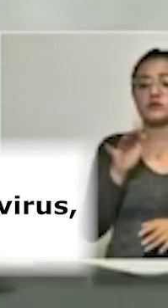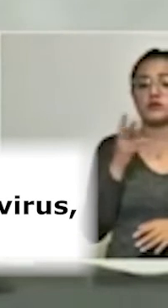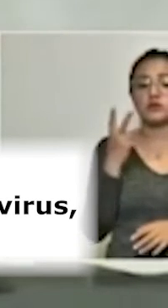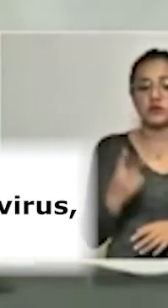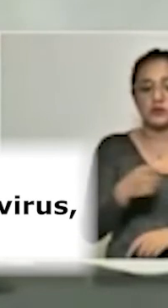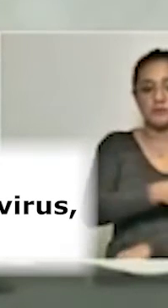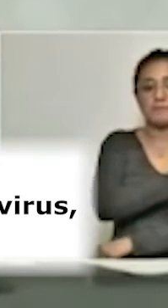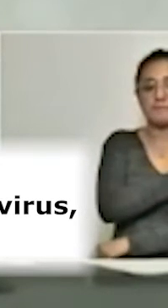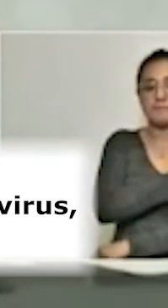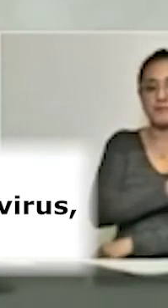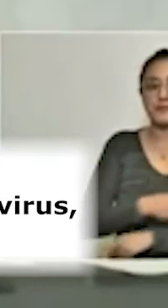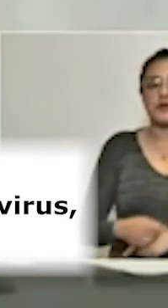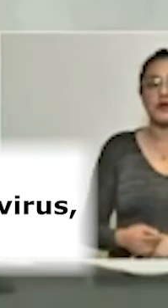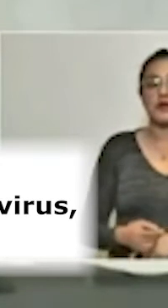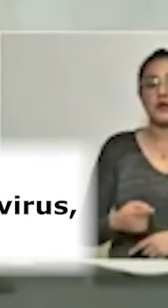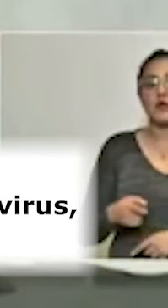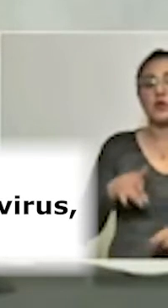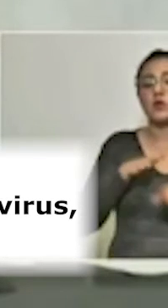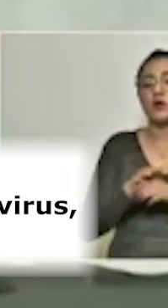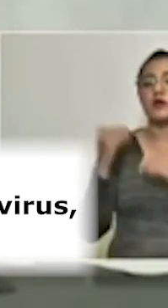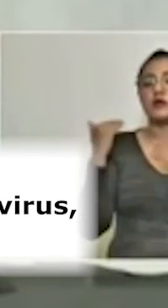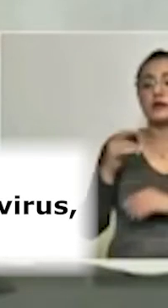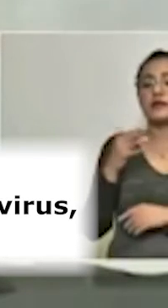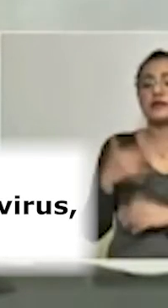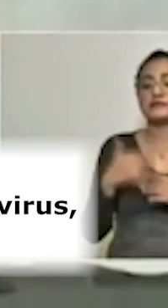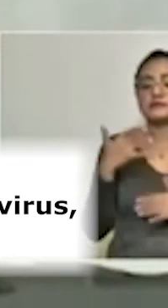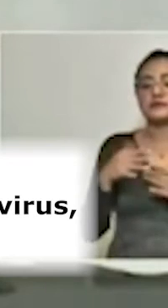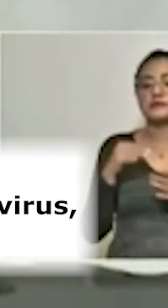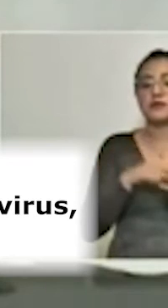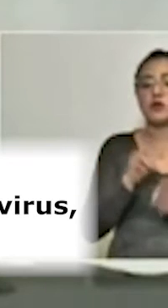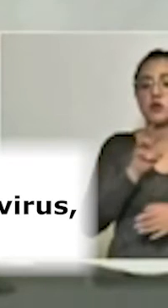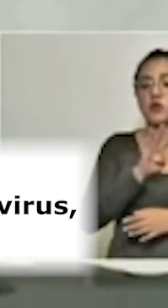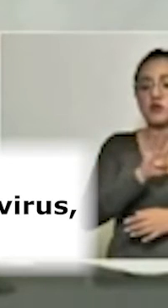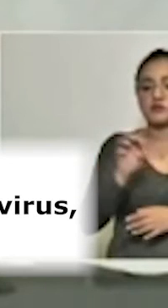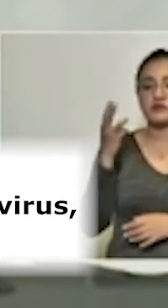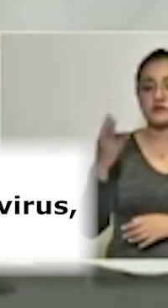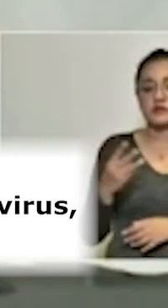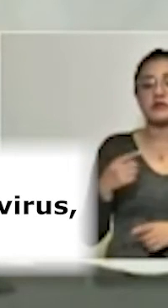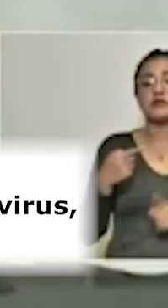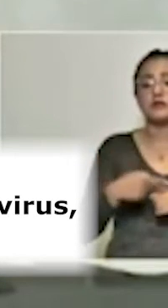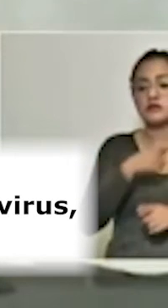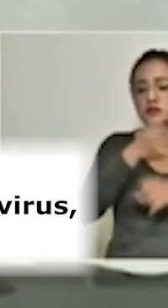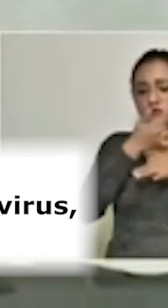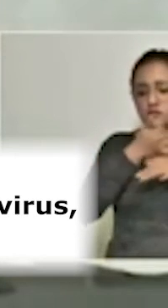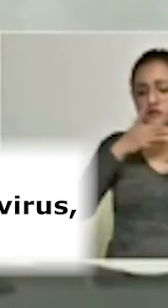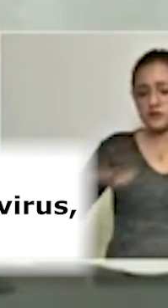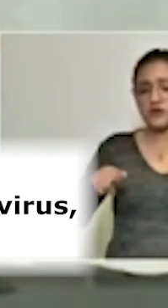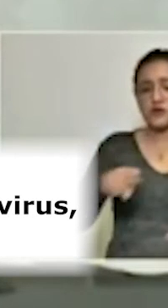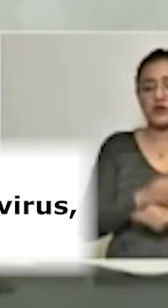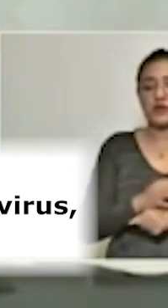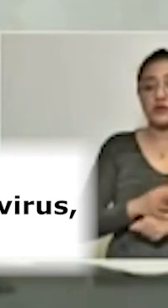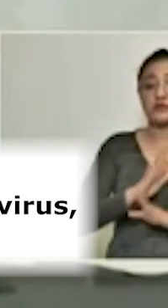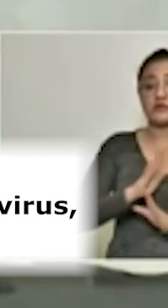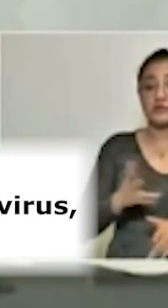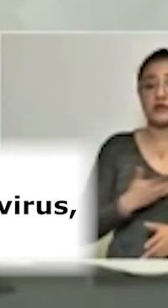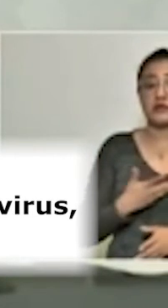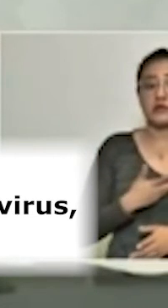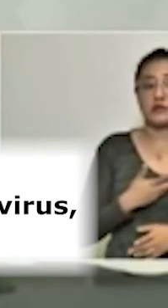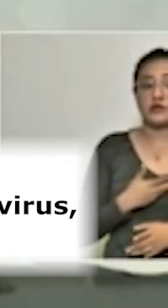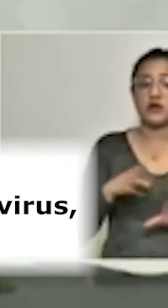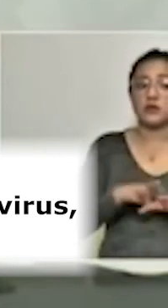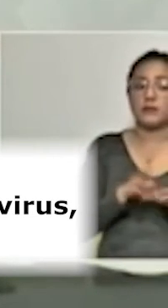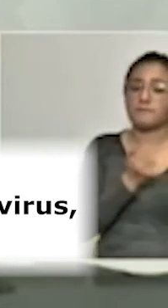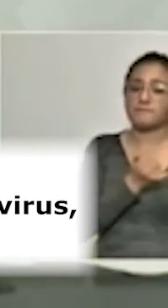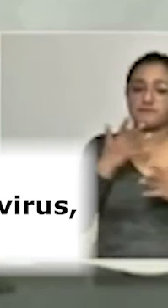4.059 vacunas de una meta de 15.403. También comunicarle, gobernador, que el día de hoy mandamos los Thermo